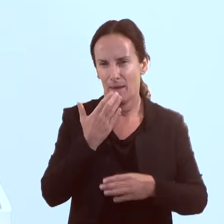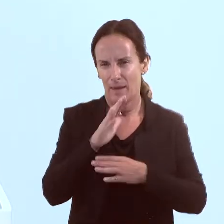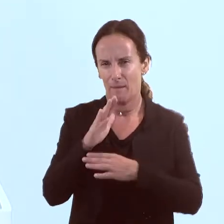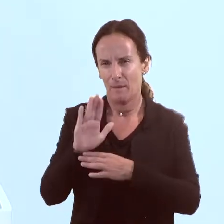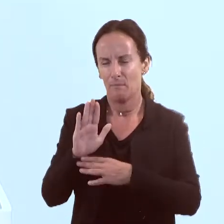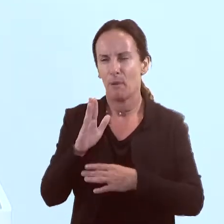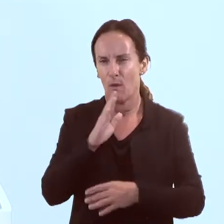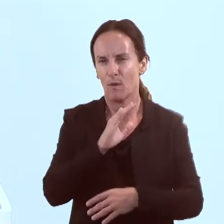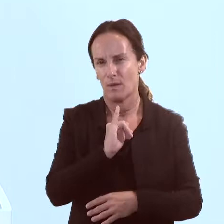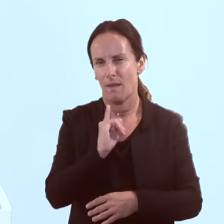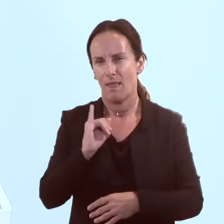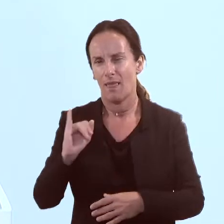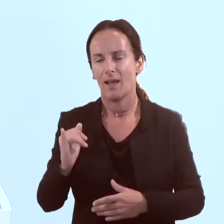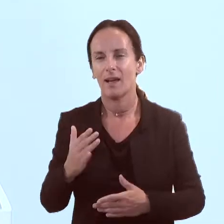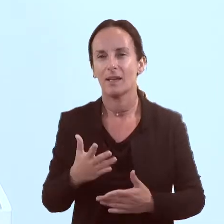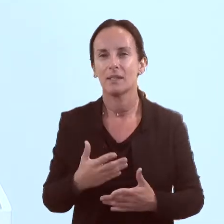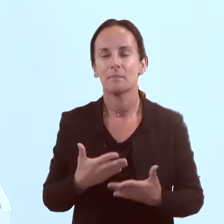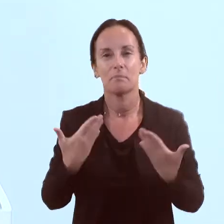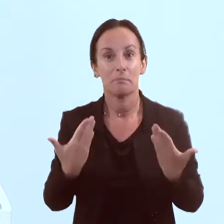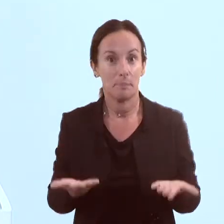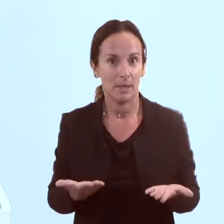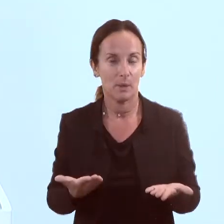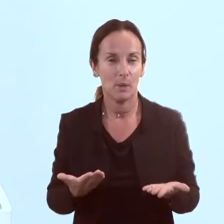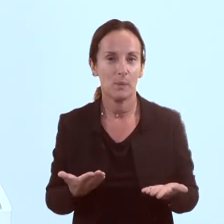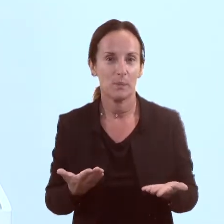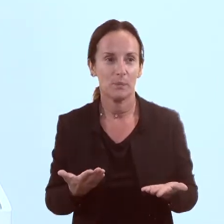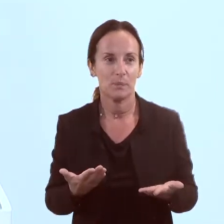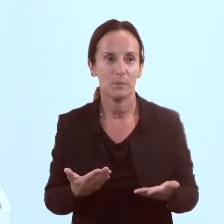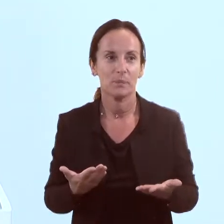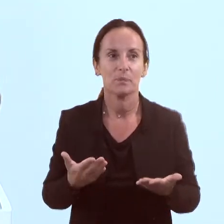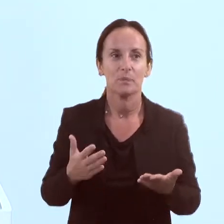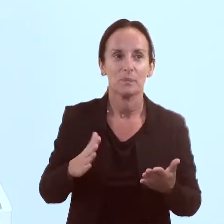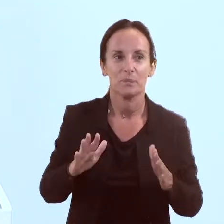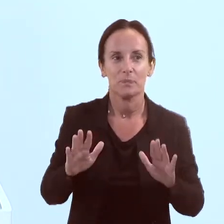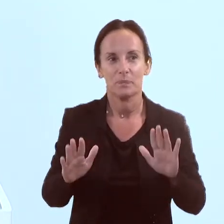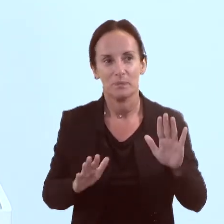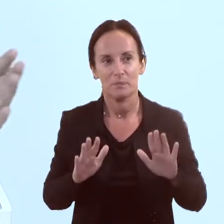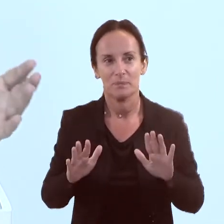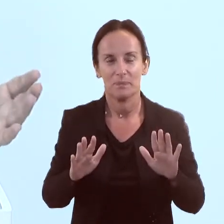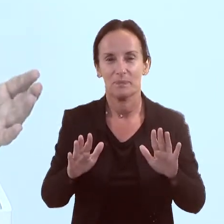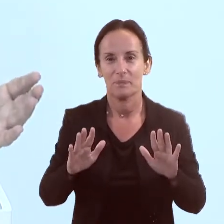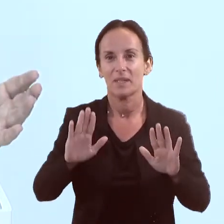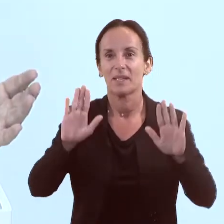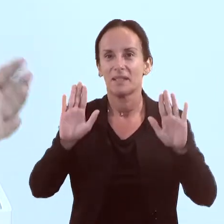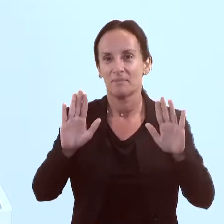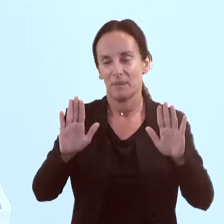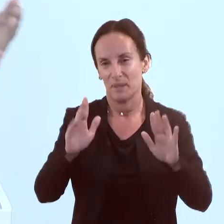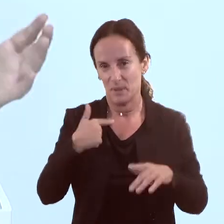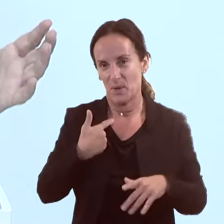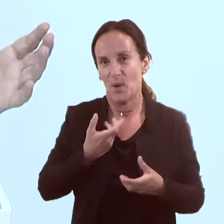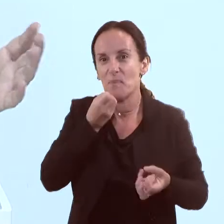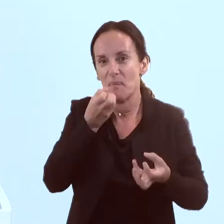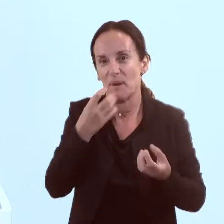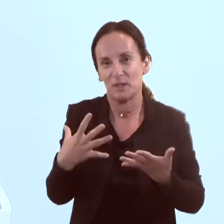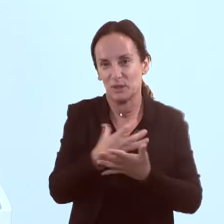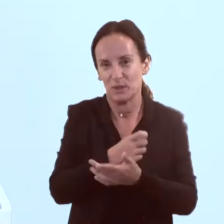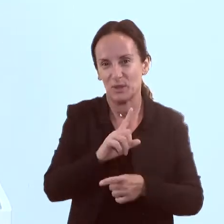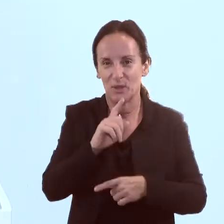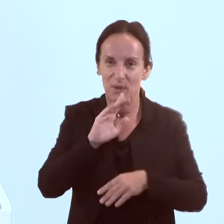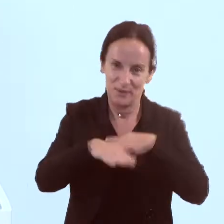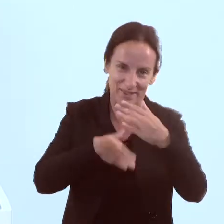experiencias muy concretas, pero esto dejadnos algo que nos contemos para que os podamos contar algo dentro de 3 años de todo lo que ha